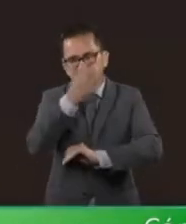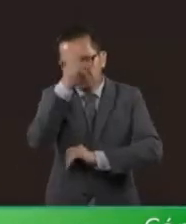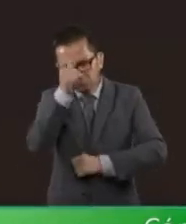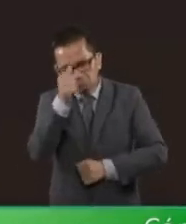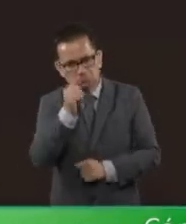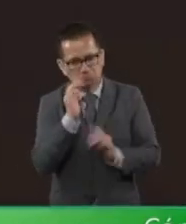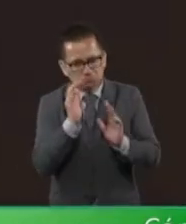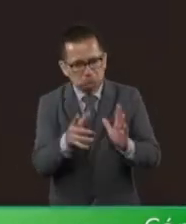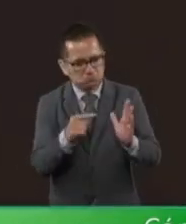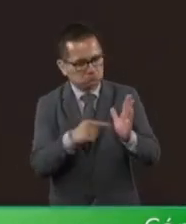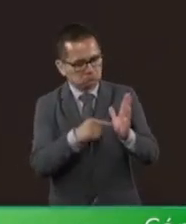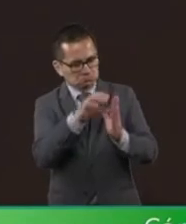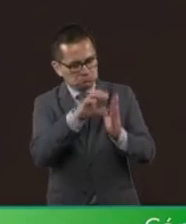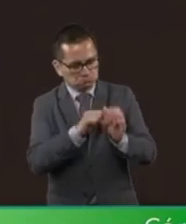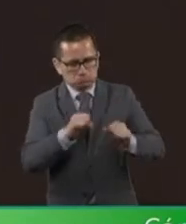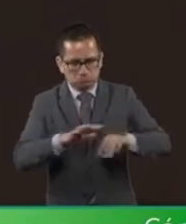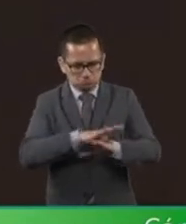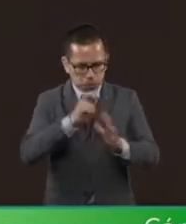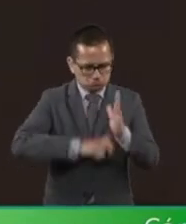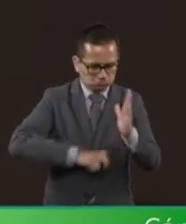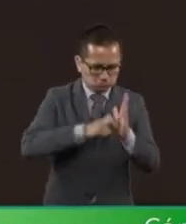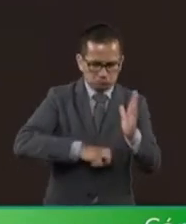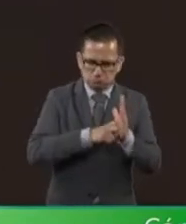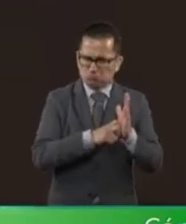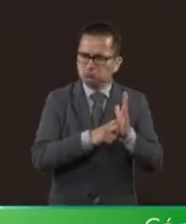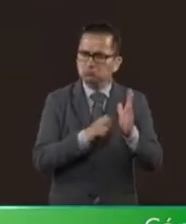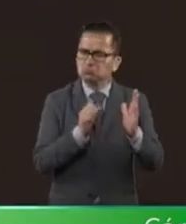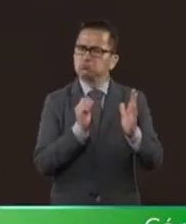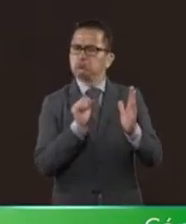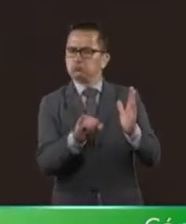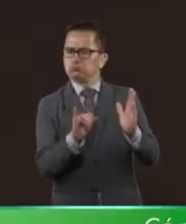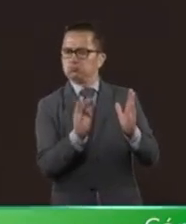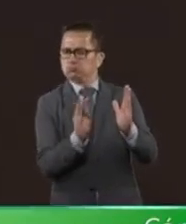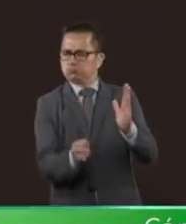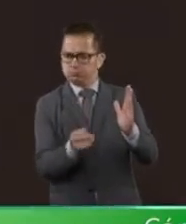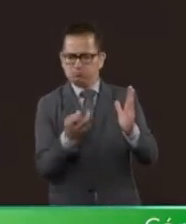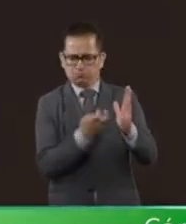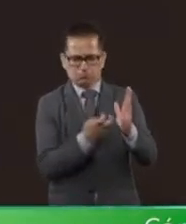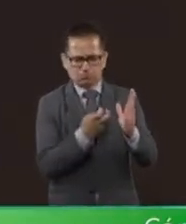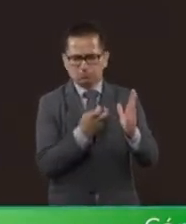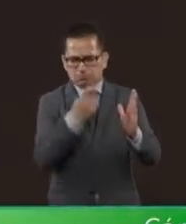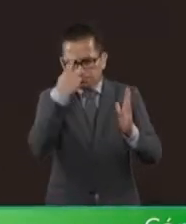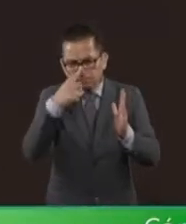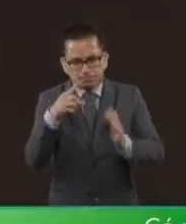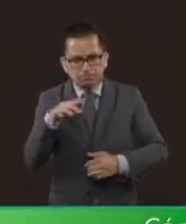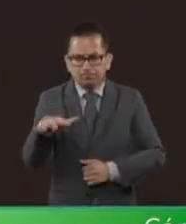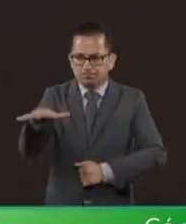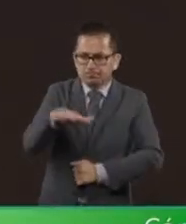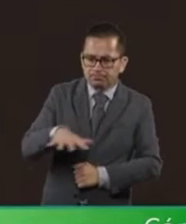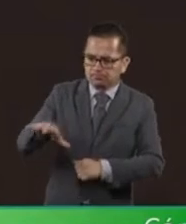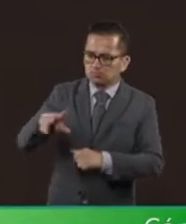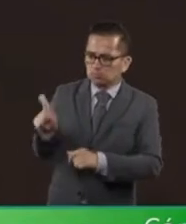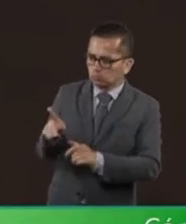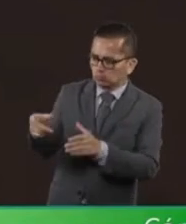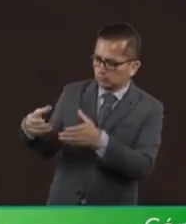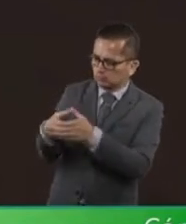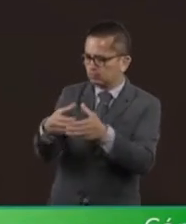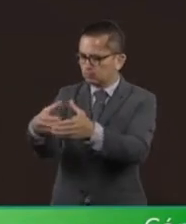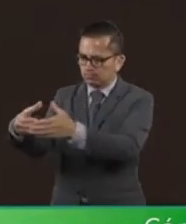están dirigidas a beneficiar a nuestros pueblos indígenas, a los grupos indígenas y a los pueblos